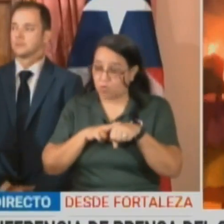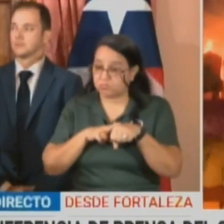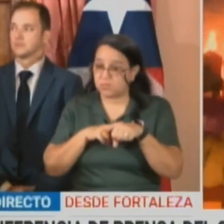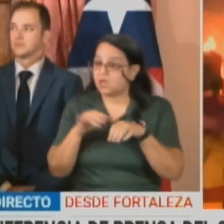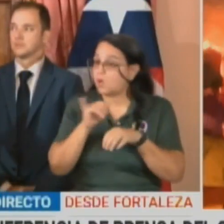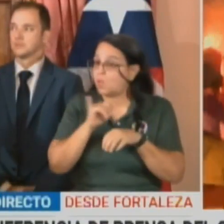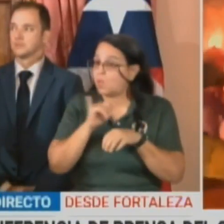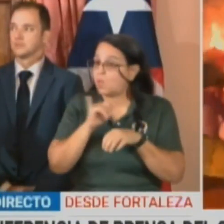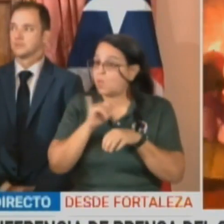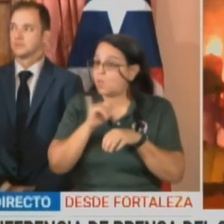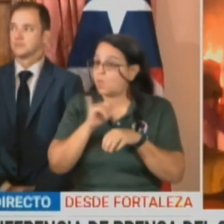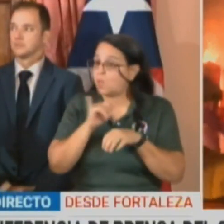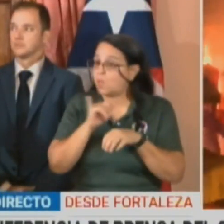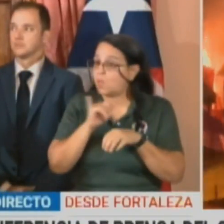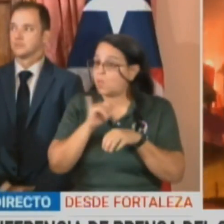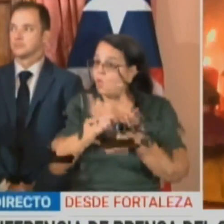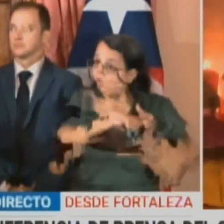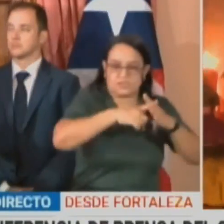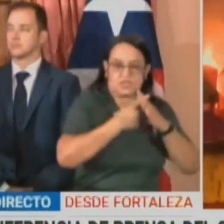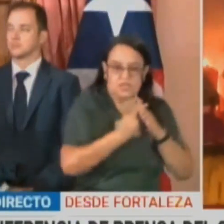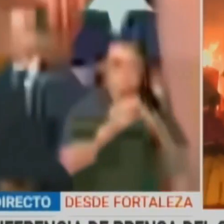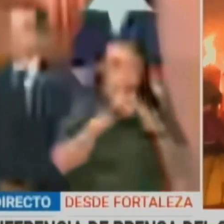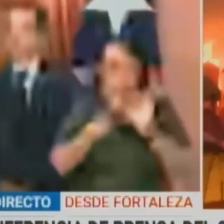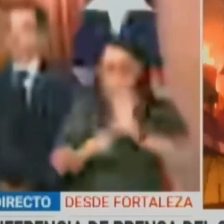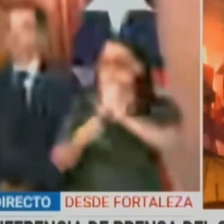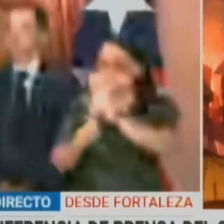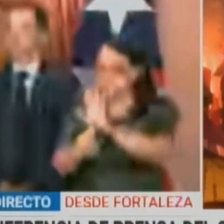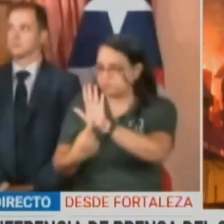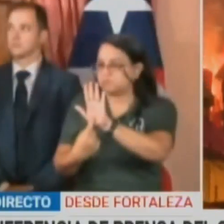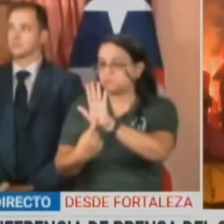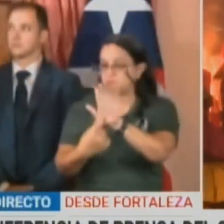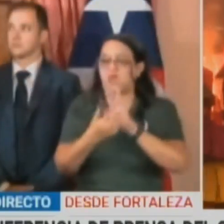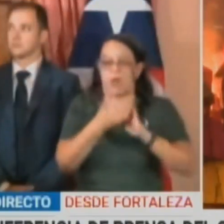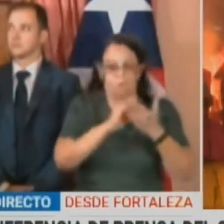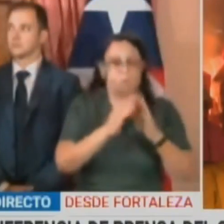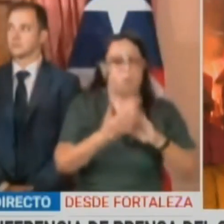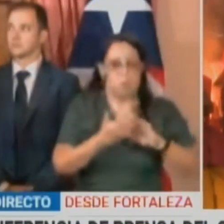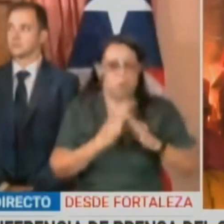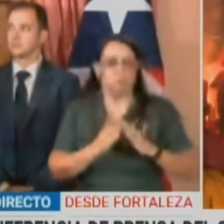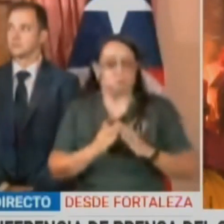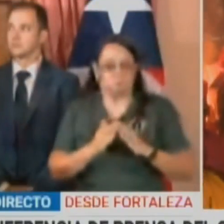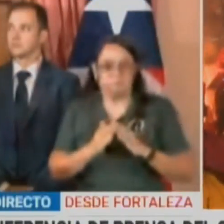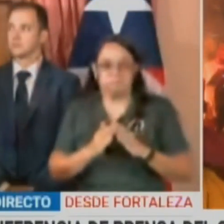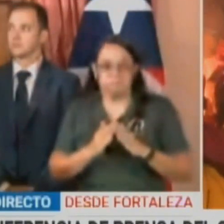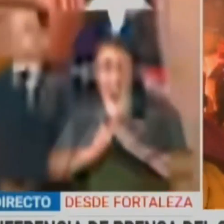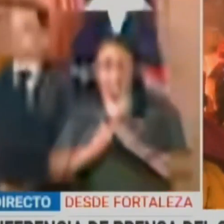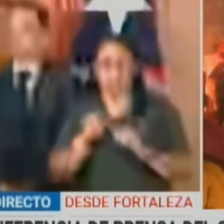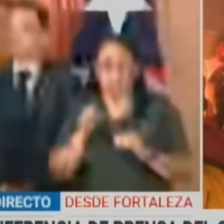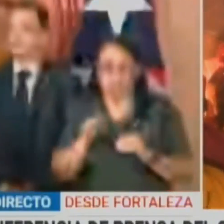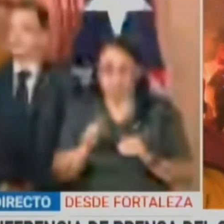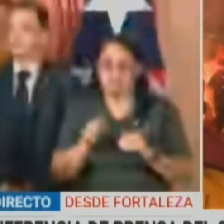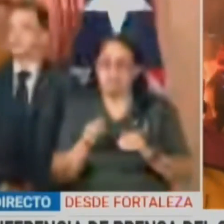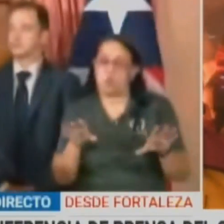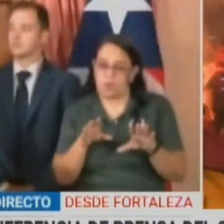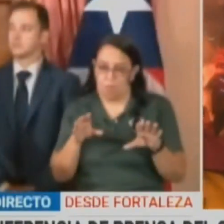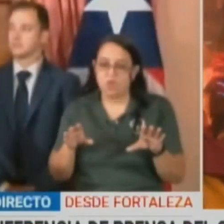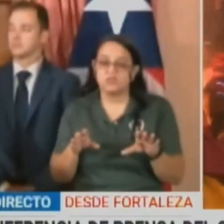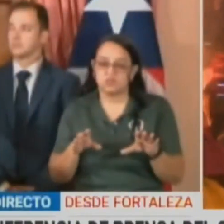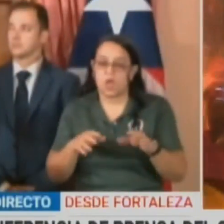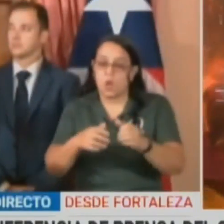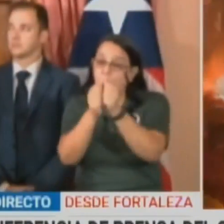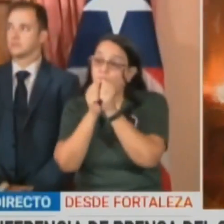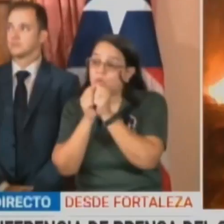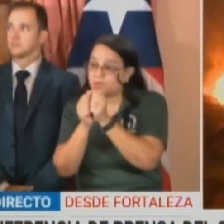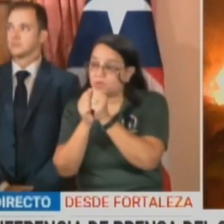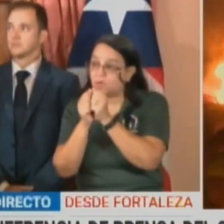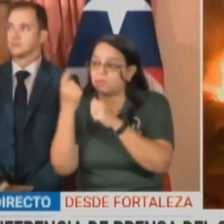hay una serie de iniciativas que yo quiero trabajar. Se las estaré presentando ante el pueblo. eso es lo que hemos llevado a cabo. En Unidos por